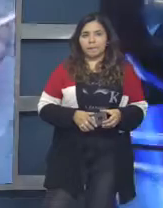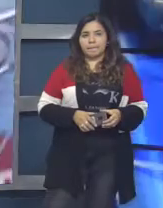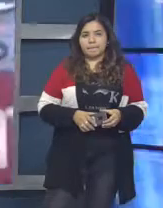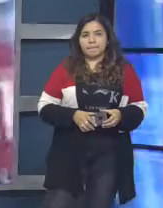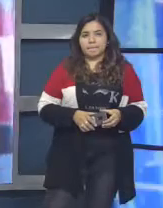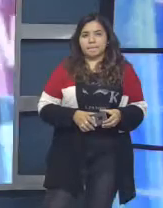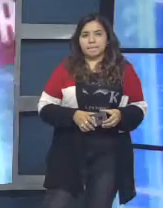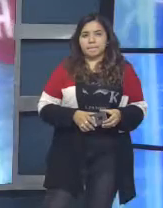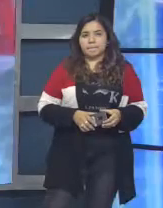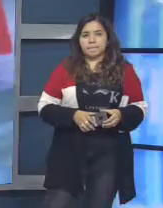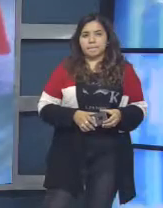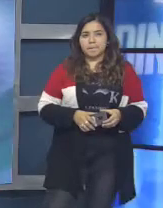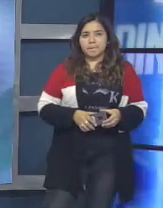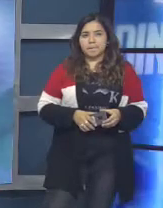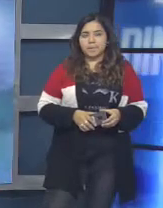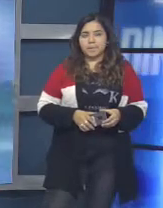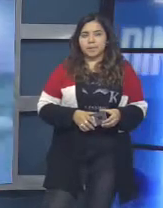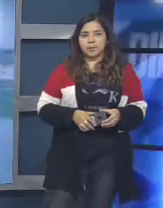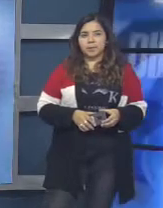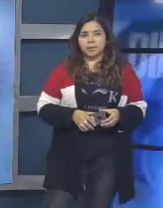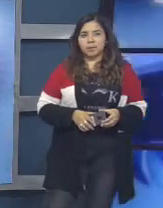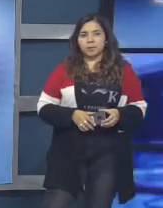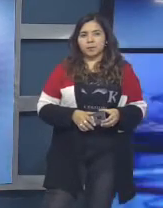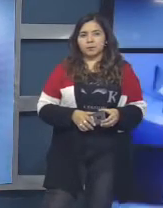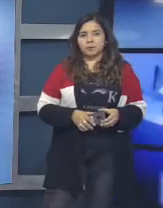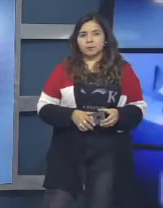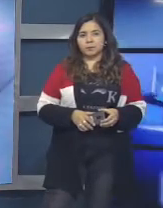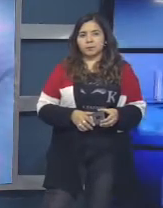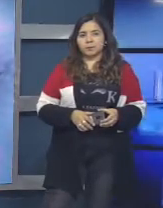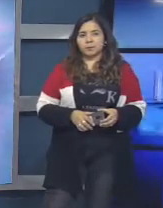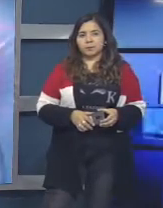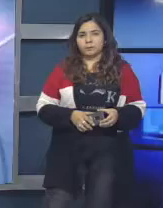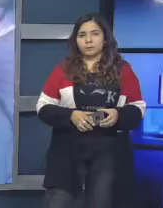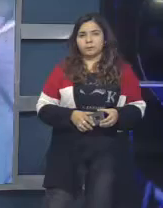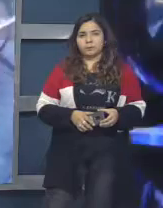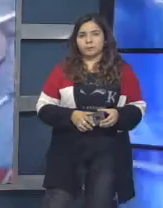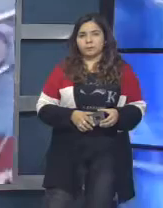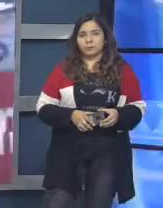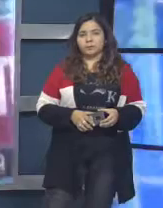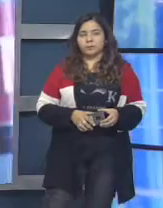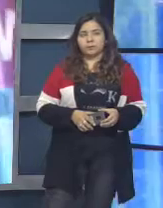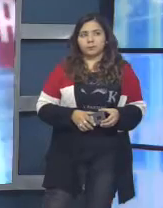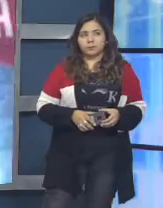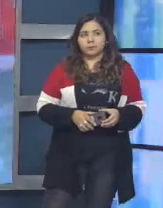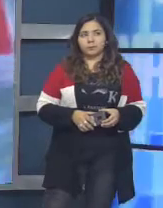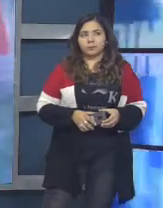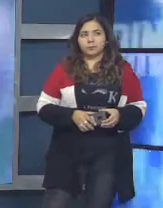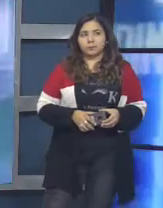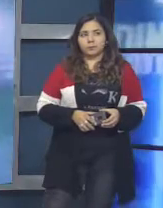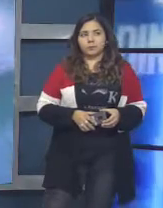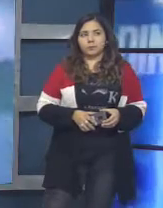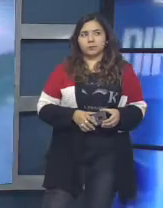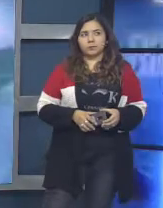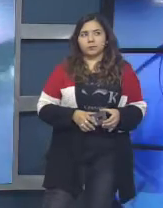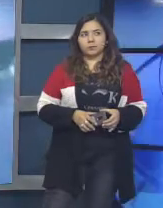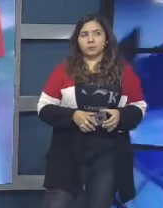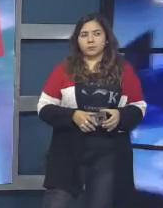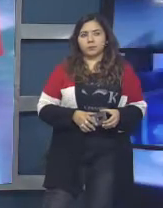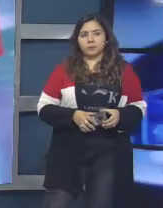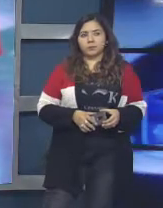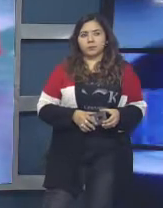solo que haya salido la ley, sino también el tema de la pronta reglamentación para poner en forma